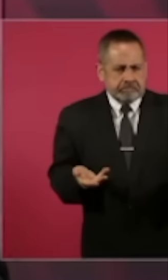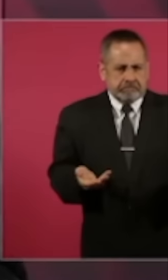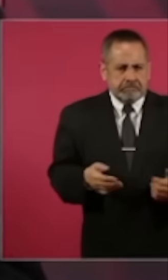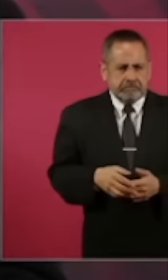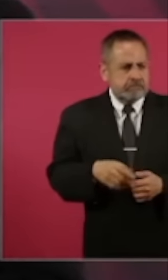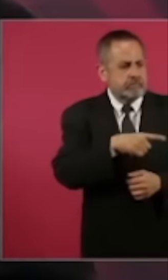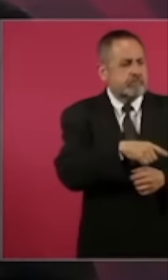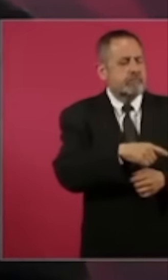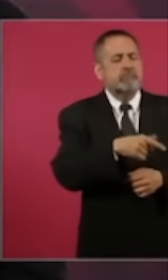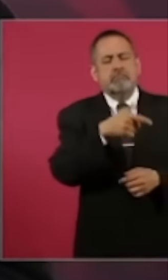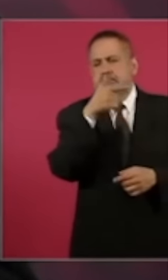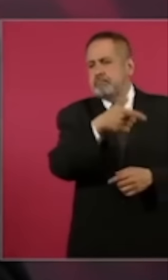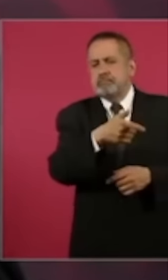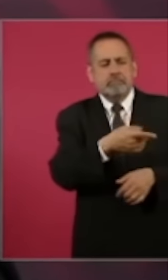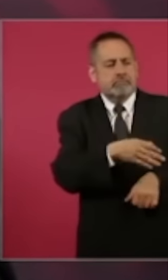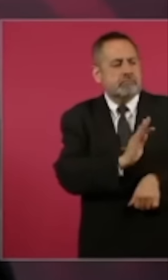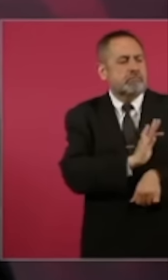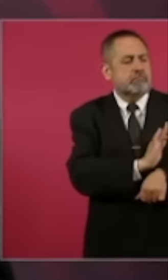Pues para proteger